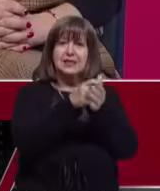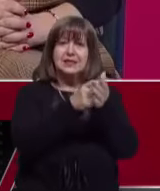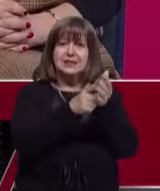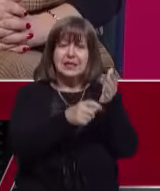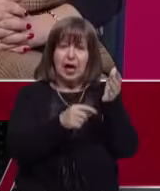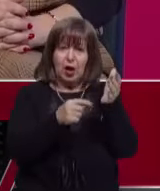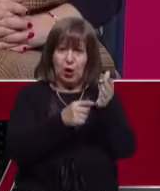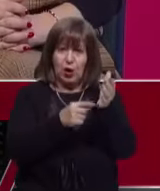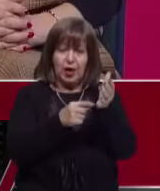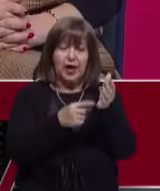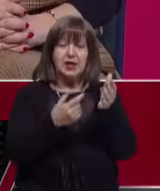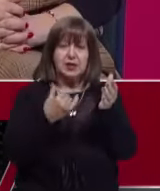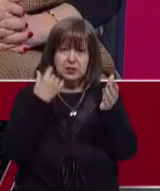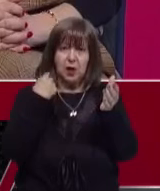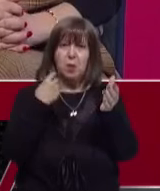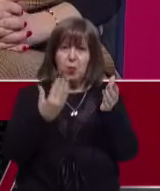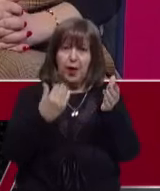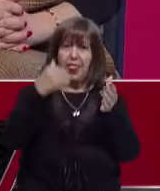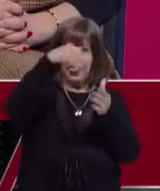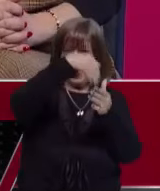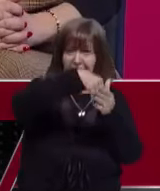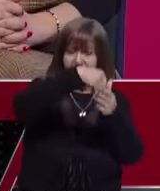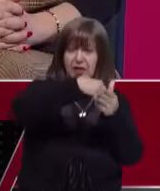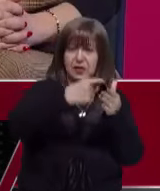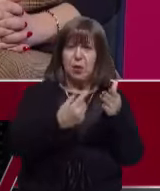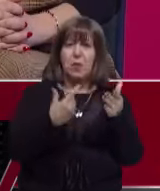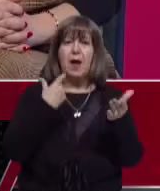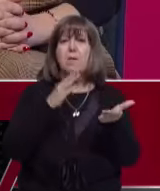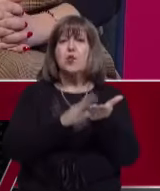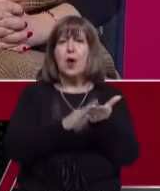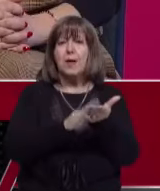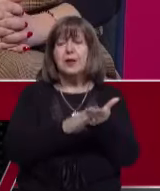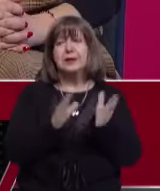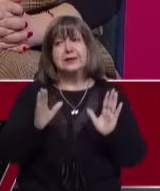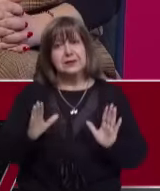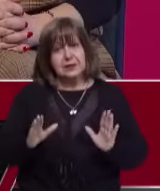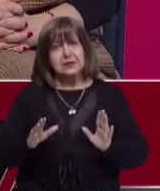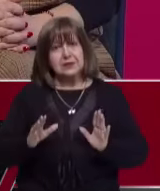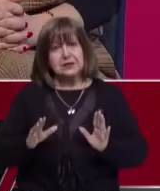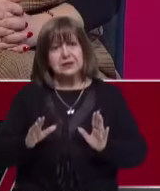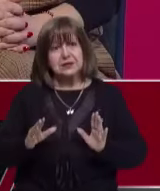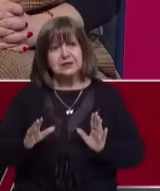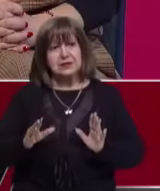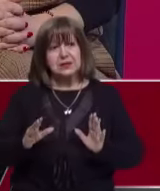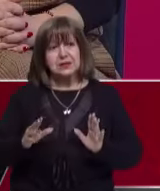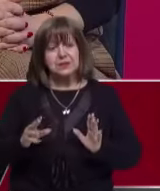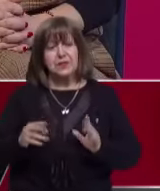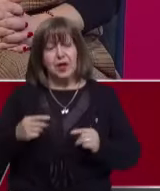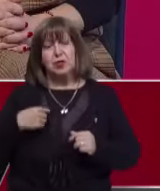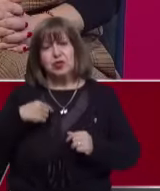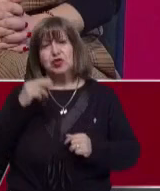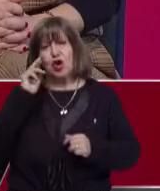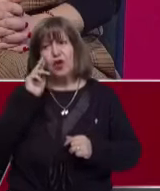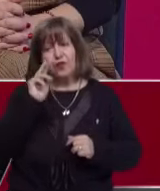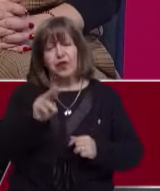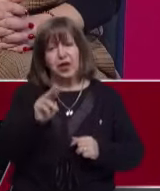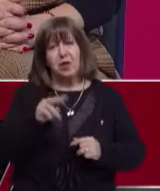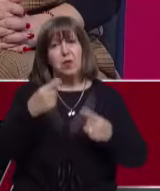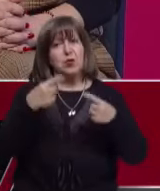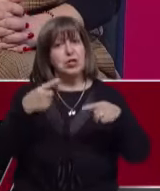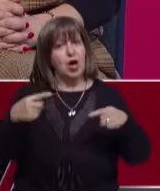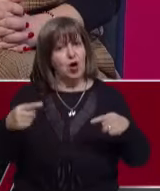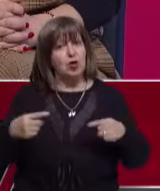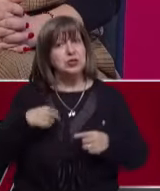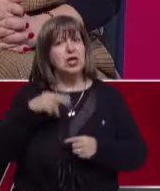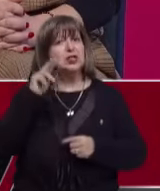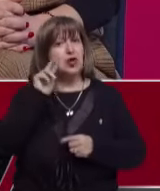cadena de custodia de la camioneta vi cóm se rompió la cadena de custodia del auto eh vi como plantaron un botín o sea depende que nos